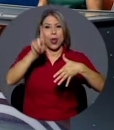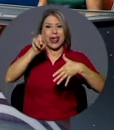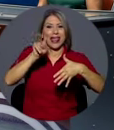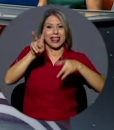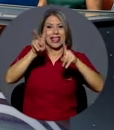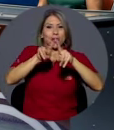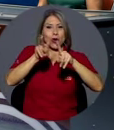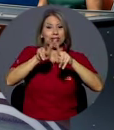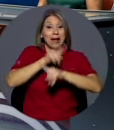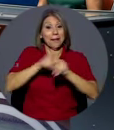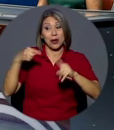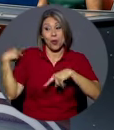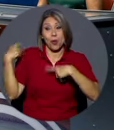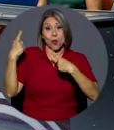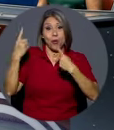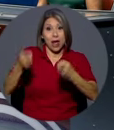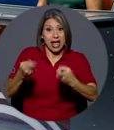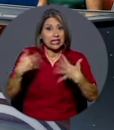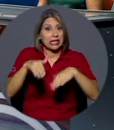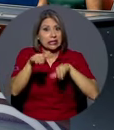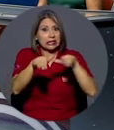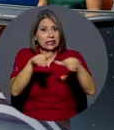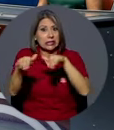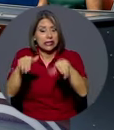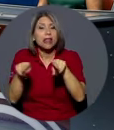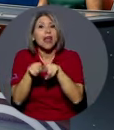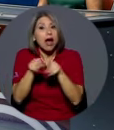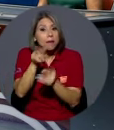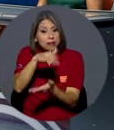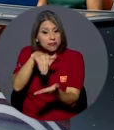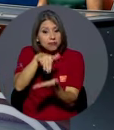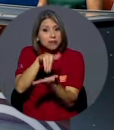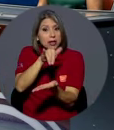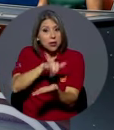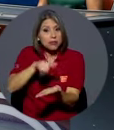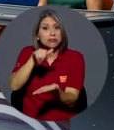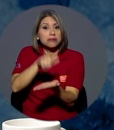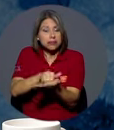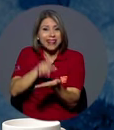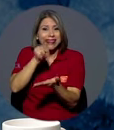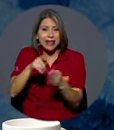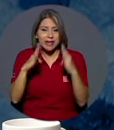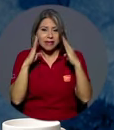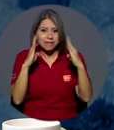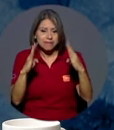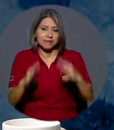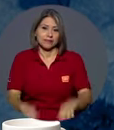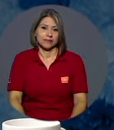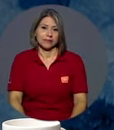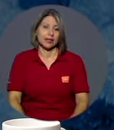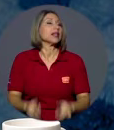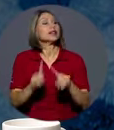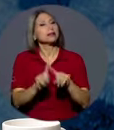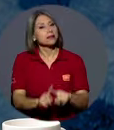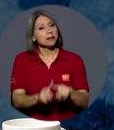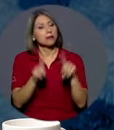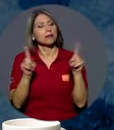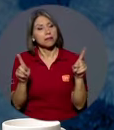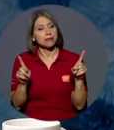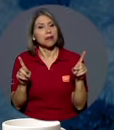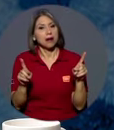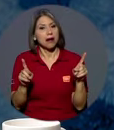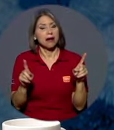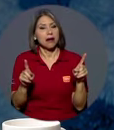Nicoya. De un tiempo para acá, pues hay un llamado de atención de que también en la GAM tenemos que prestar atención al tema. Sin embargo,